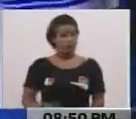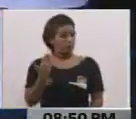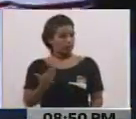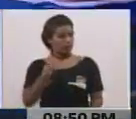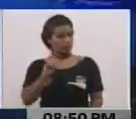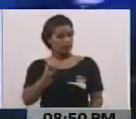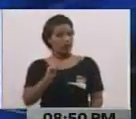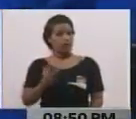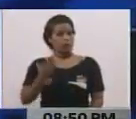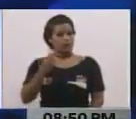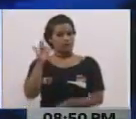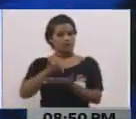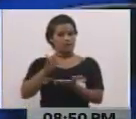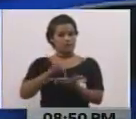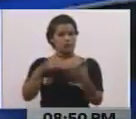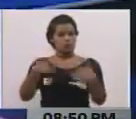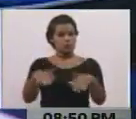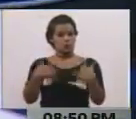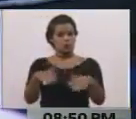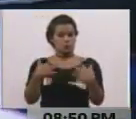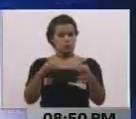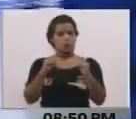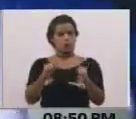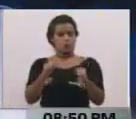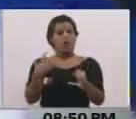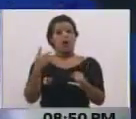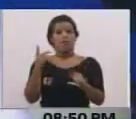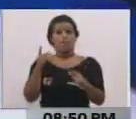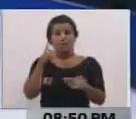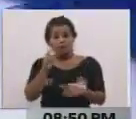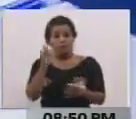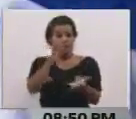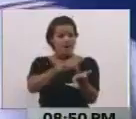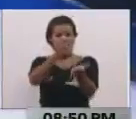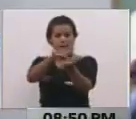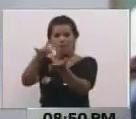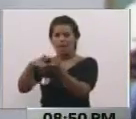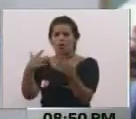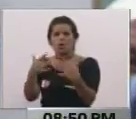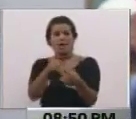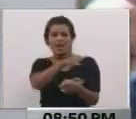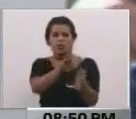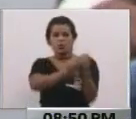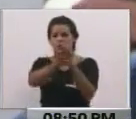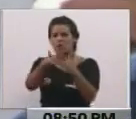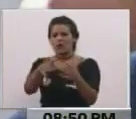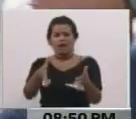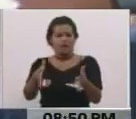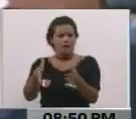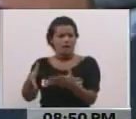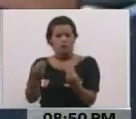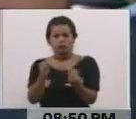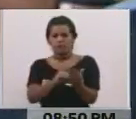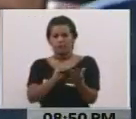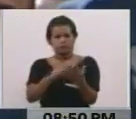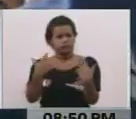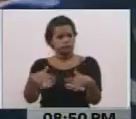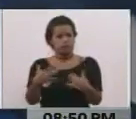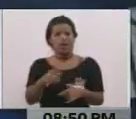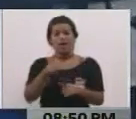y destacada actuación en cada juego y acompañamiento internacional en los